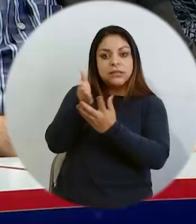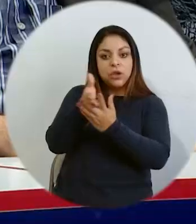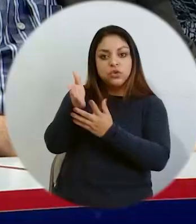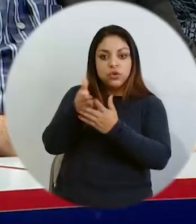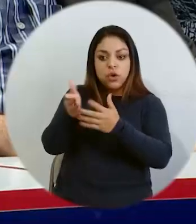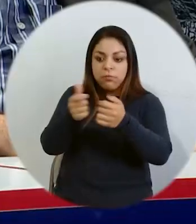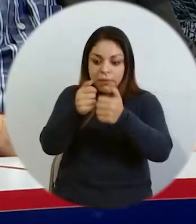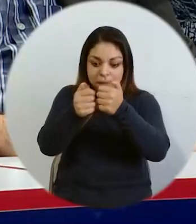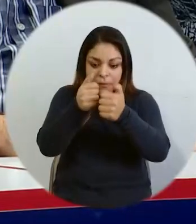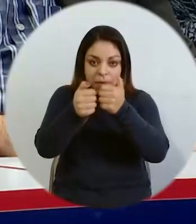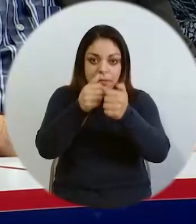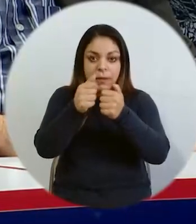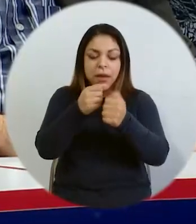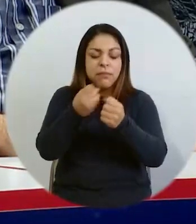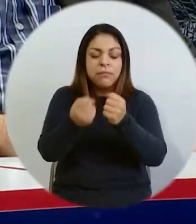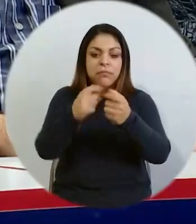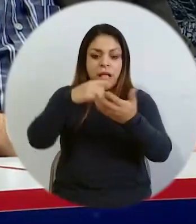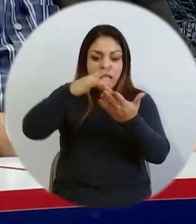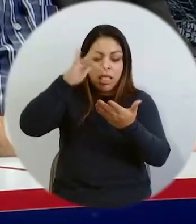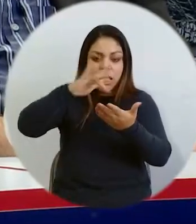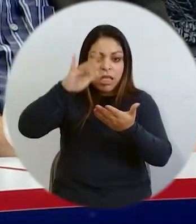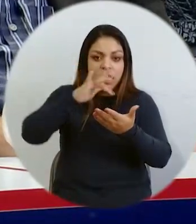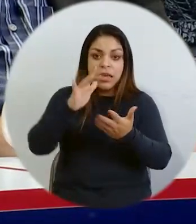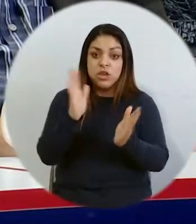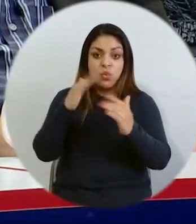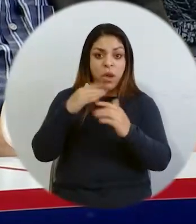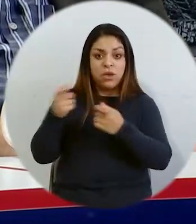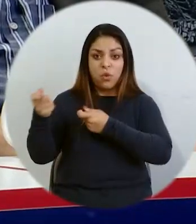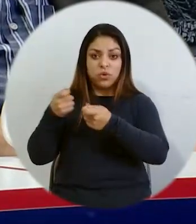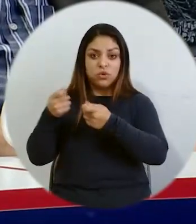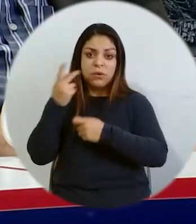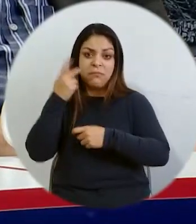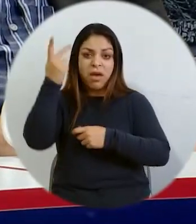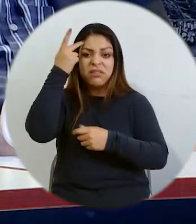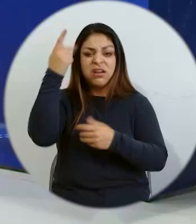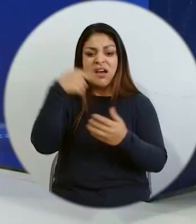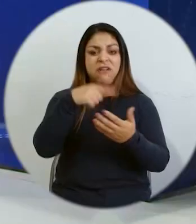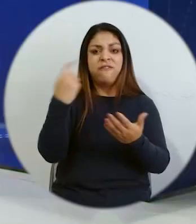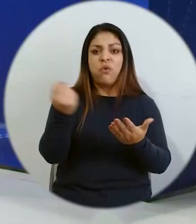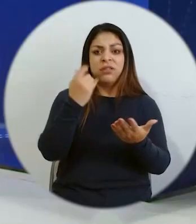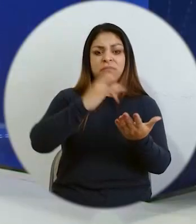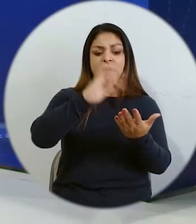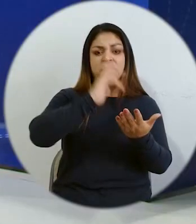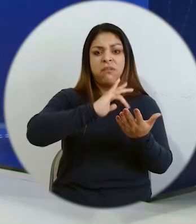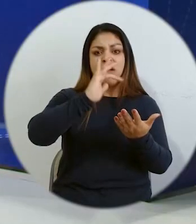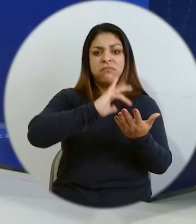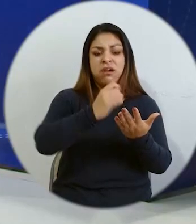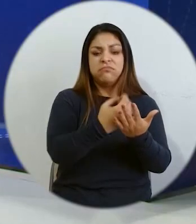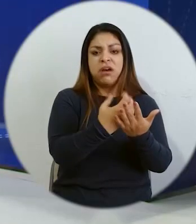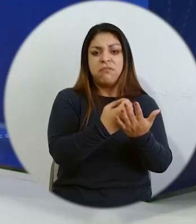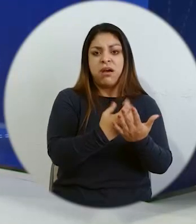tienen acceso a todo tipo de contenidos. Si no hay un control parental, pues está ahí disponible.